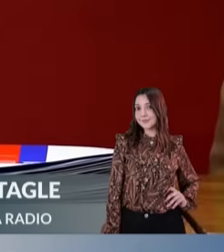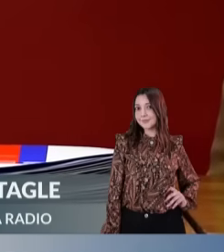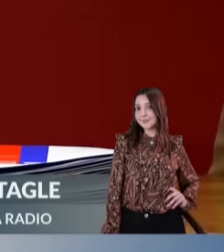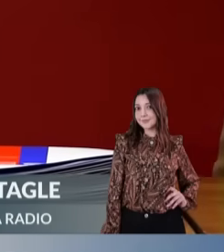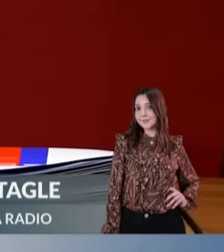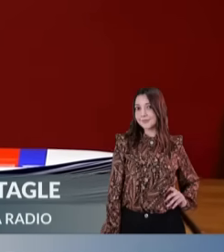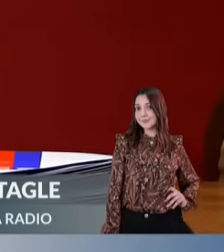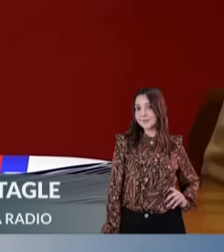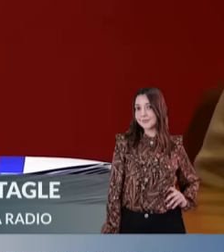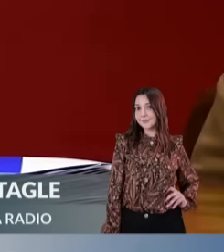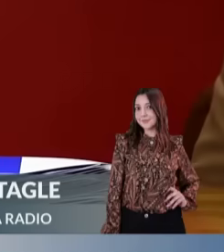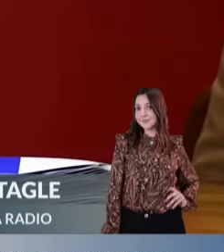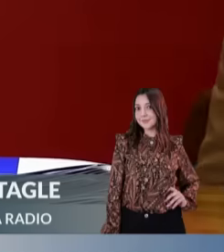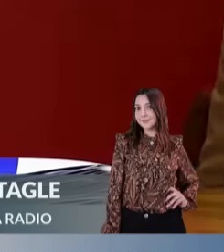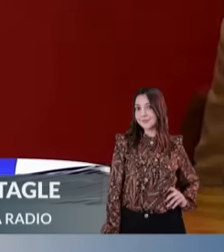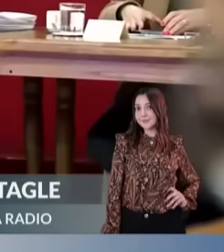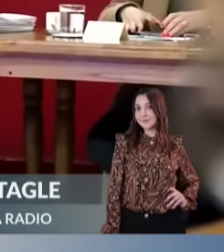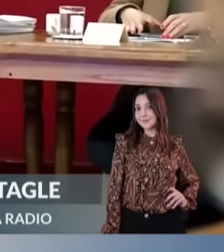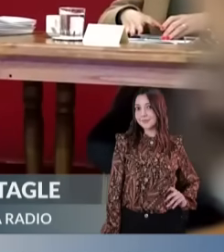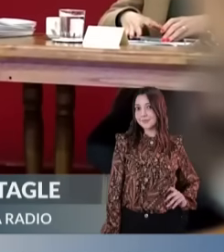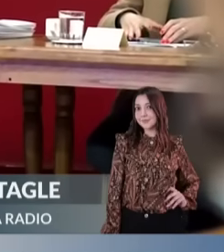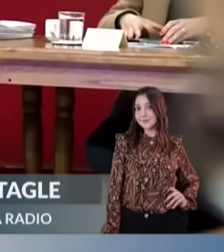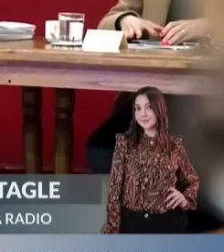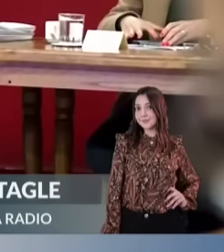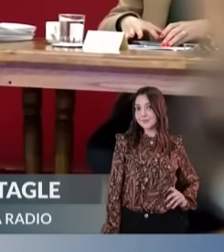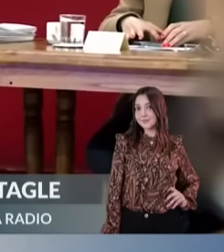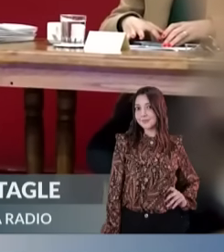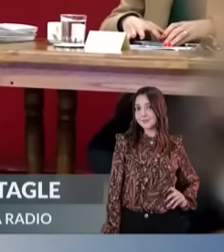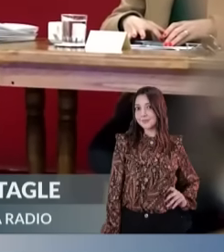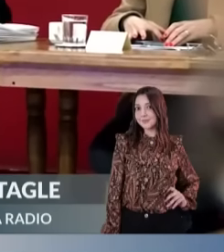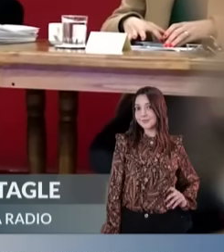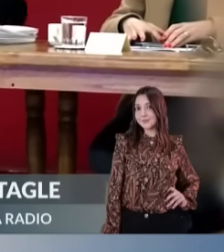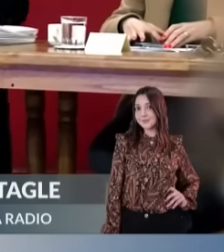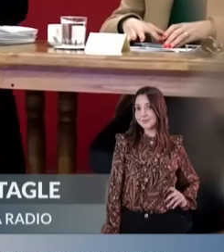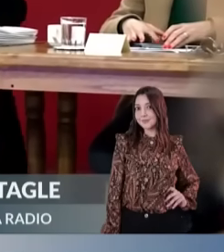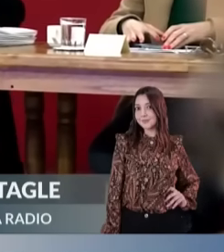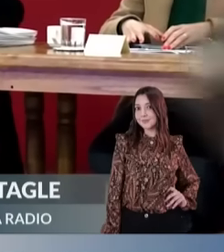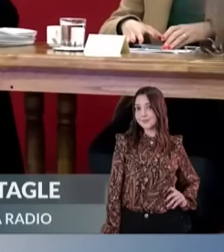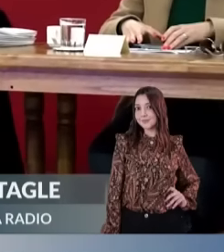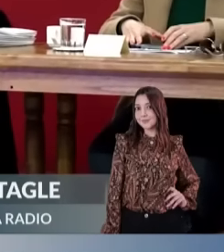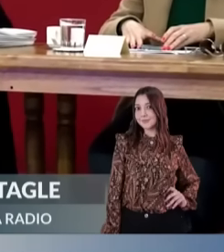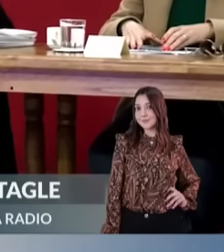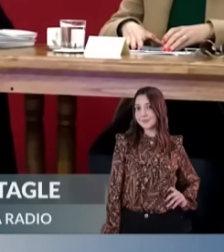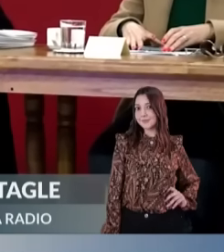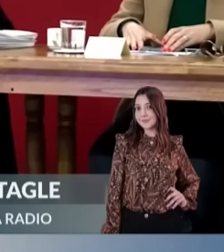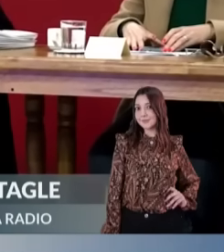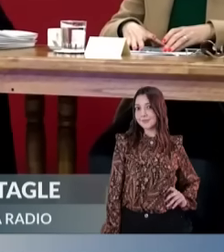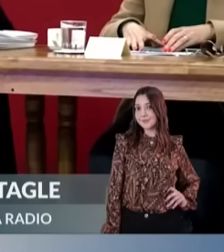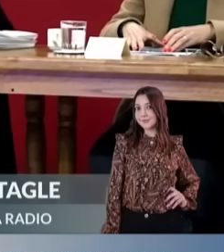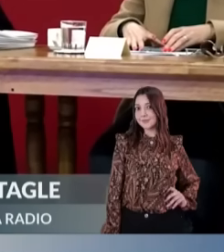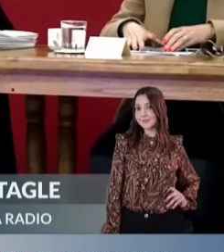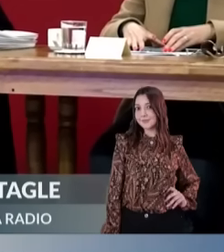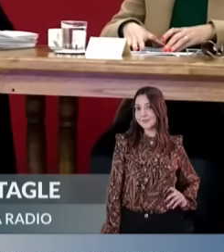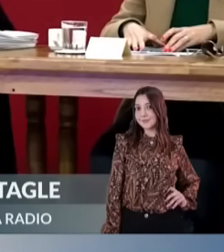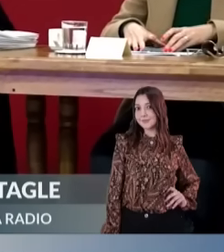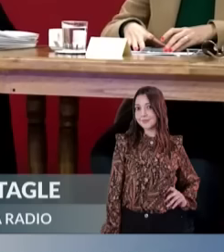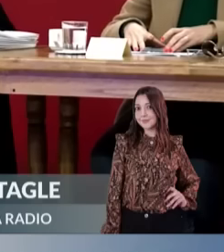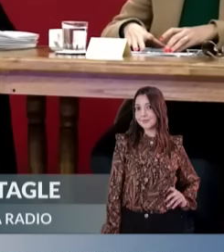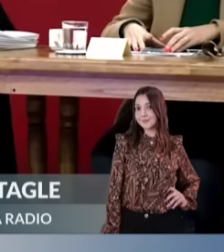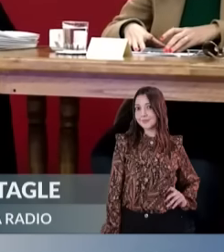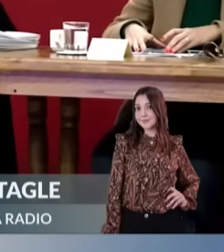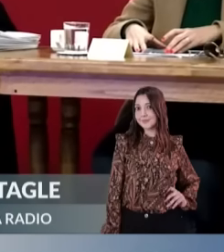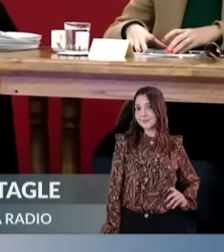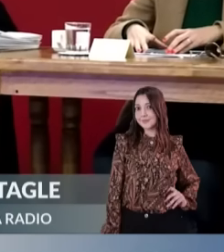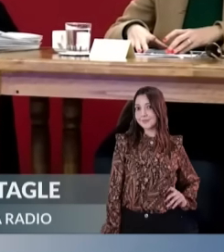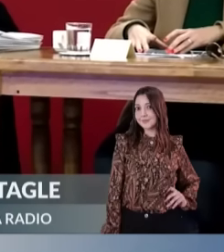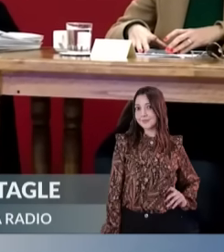partido cuestionado a propósito de Democracia Viva, mostró su postura favorable a que se realicen estas capacitaciones, pero puntualizó que